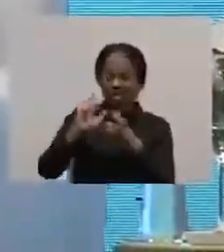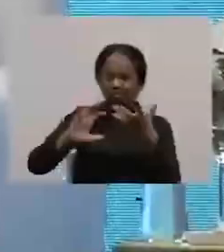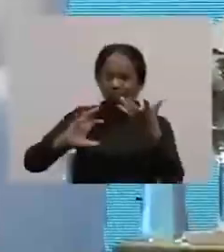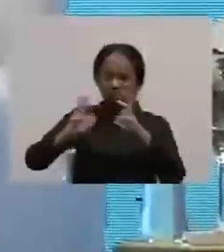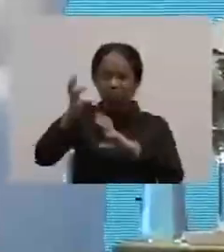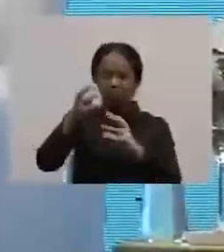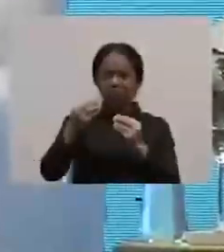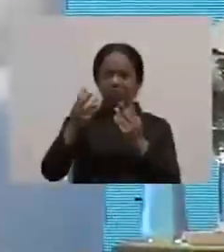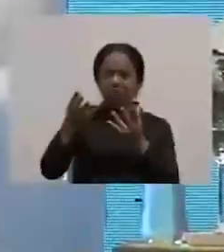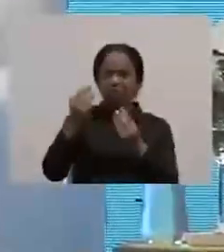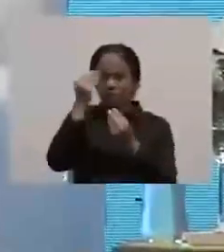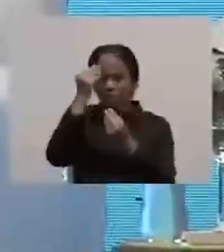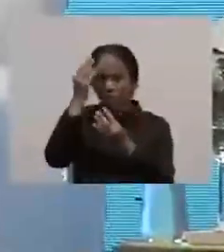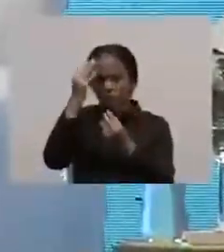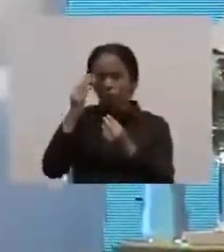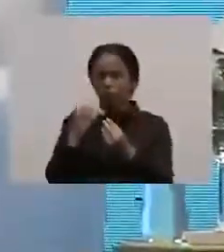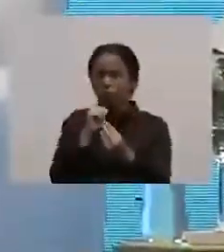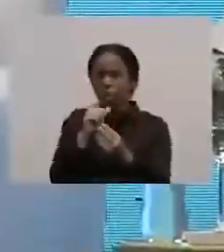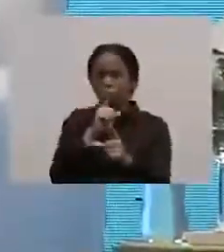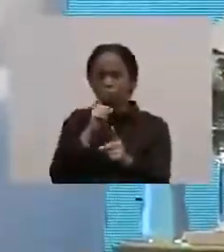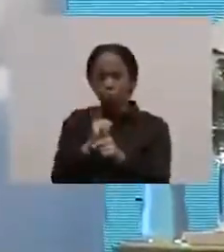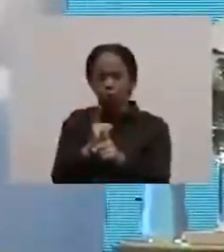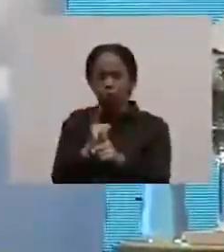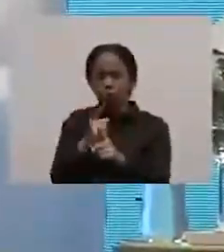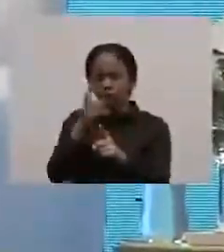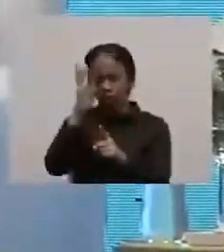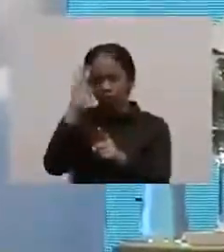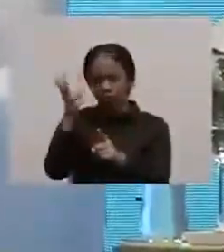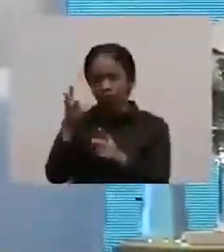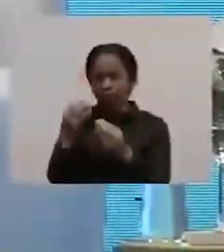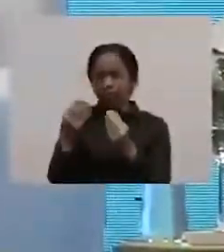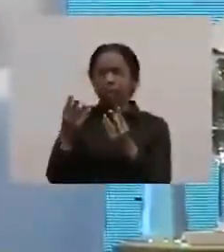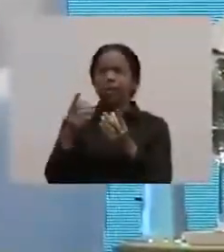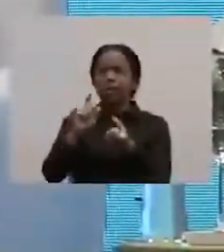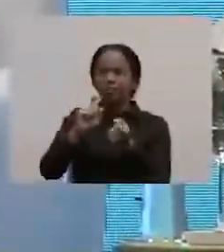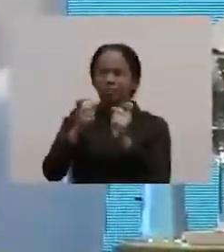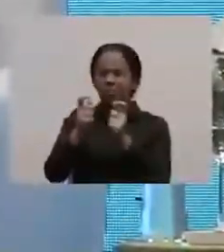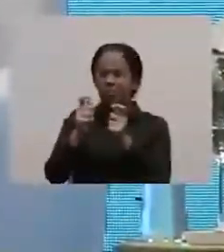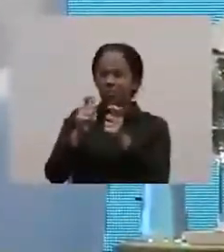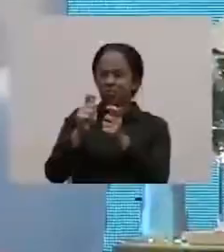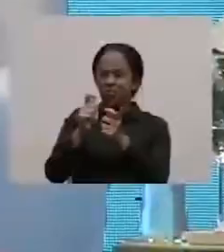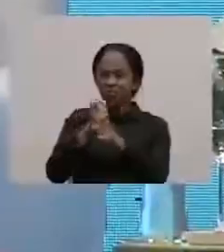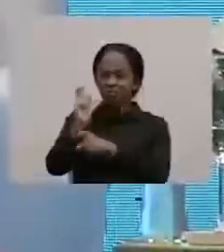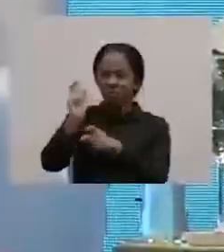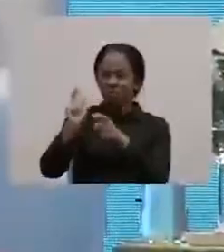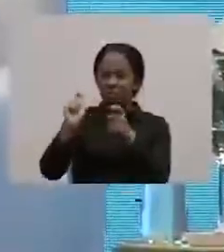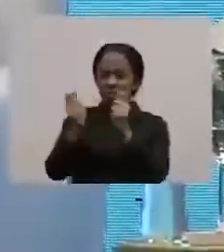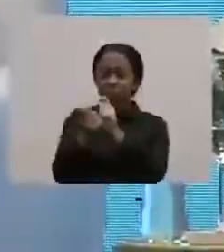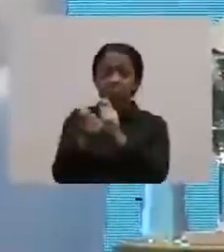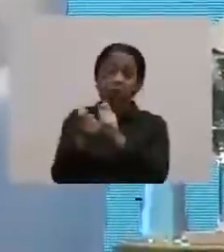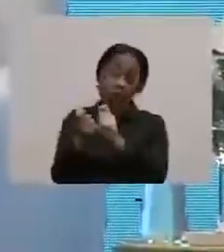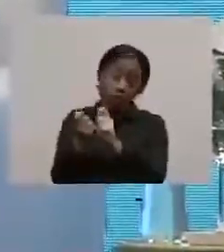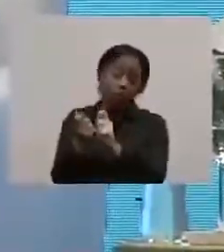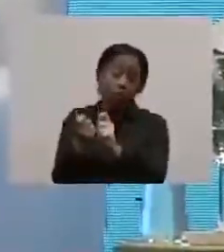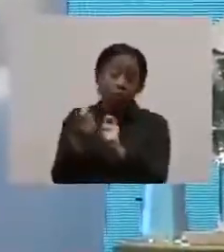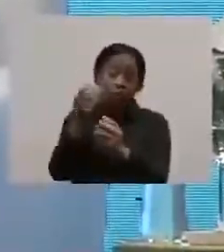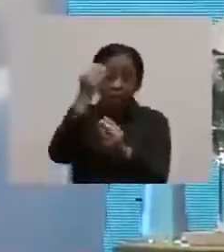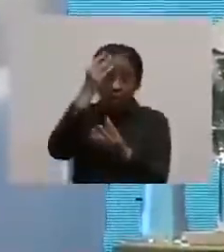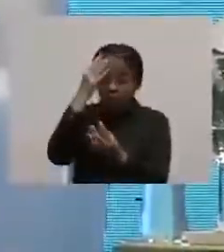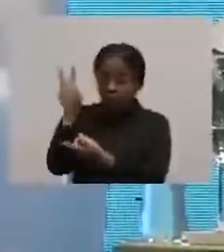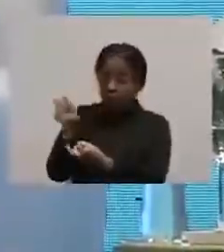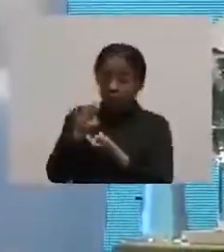información que no sea verdadera, pero a los fines de generar un daño, es posible que ese daño se logre en un